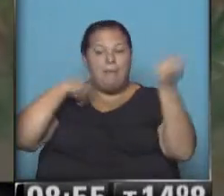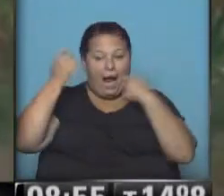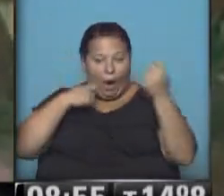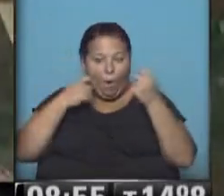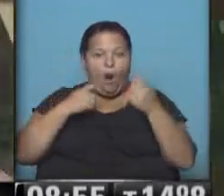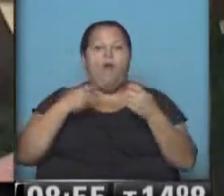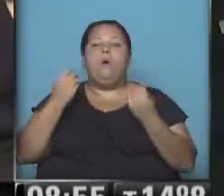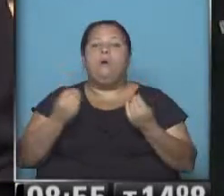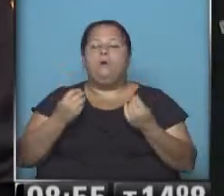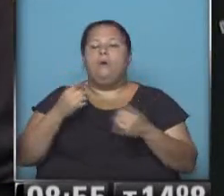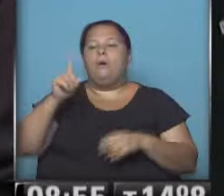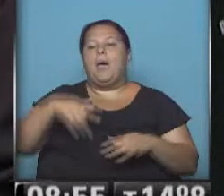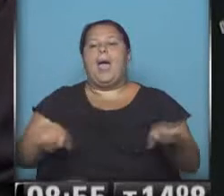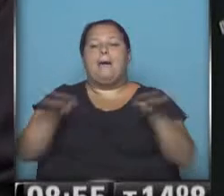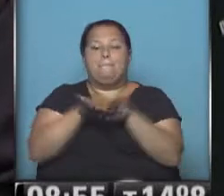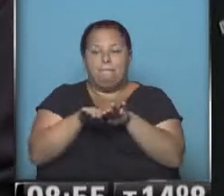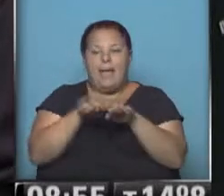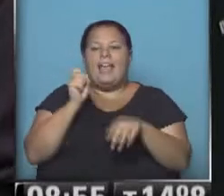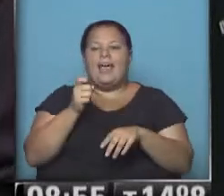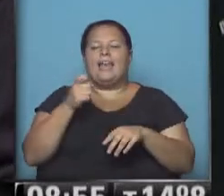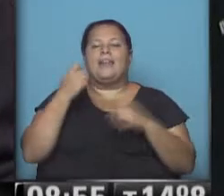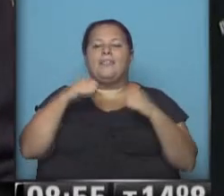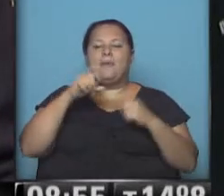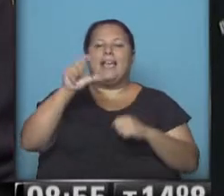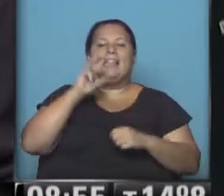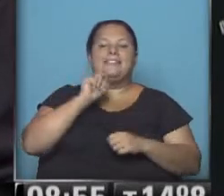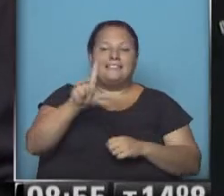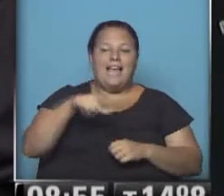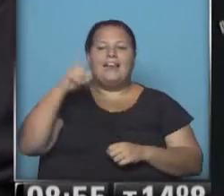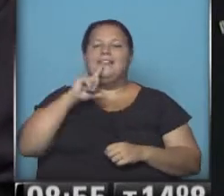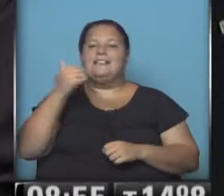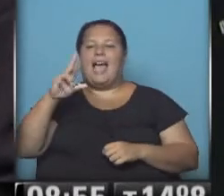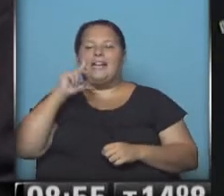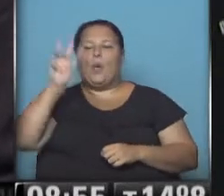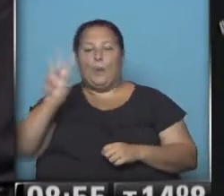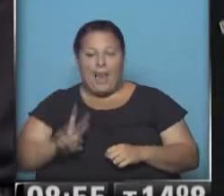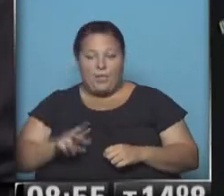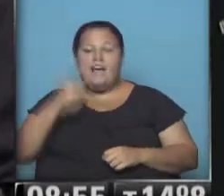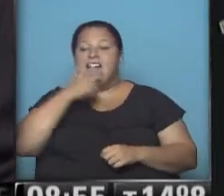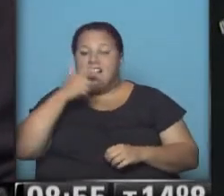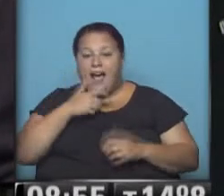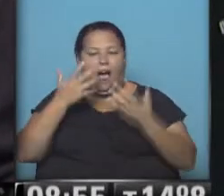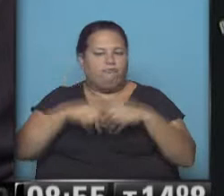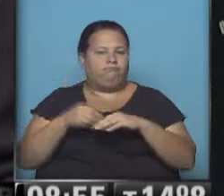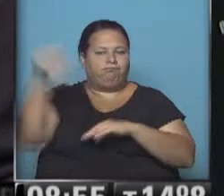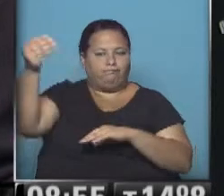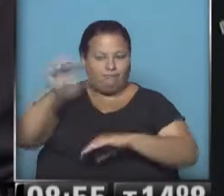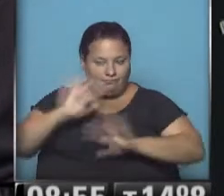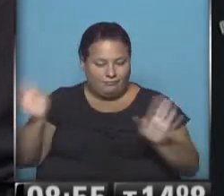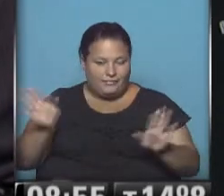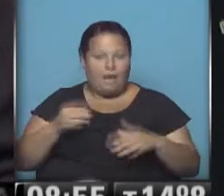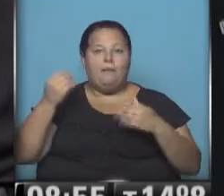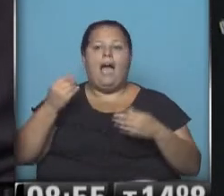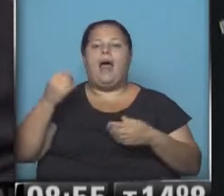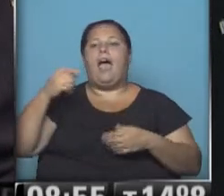producto del empate entre sporting cristal y táchira de venezuela así que racing dio el paso adelante clasificó